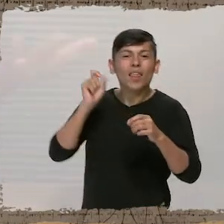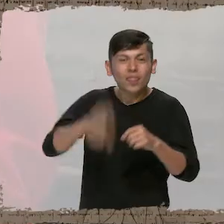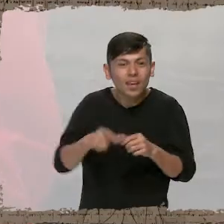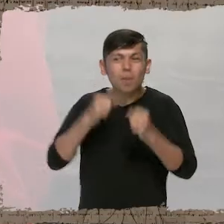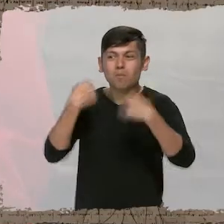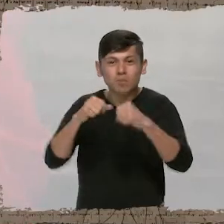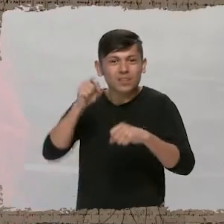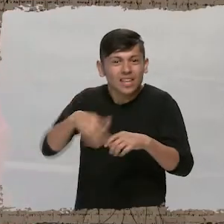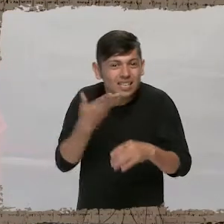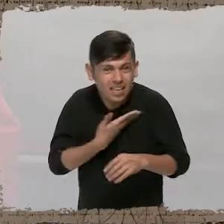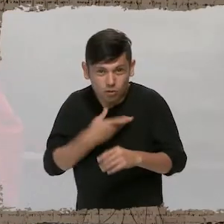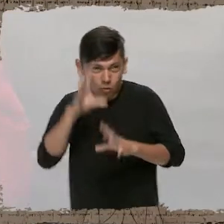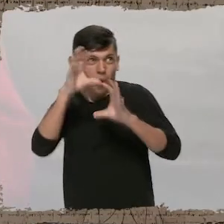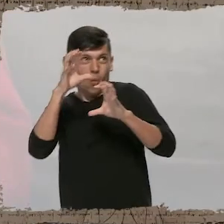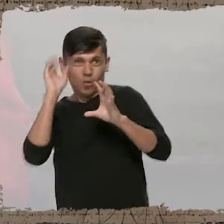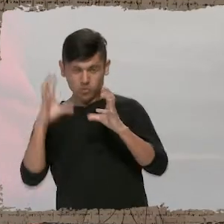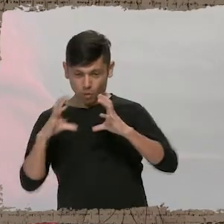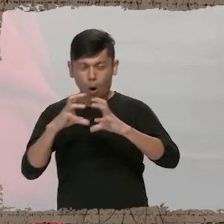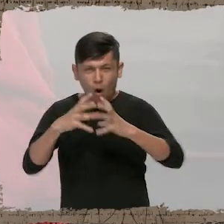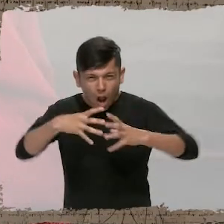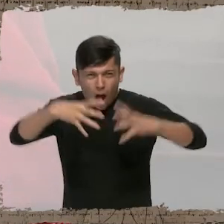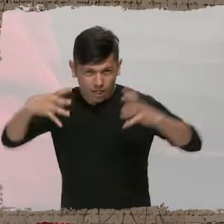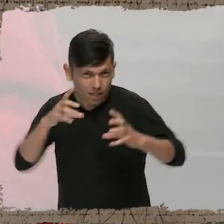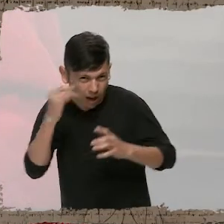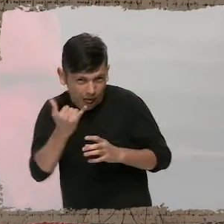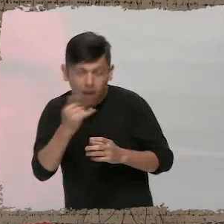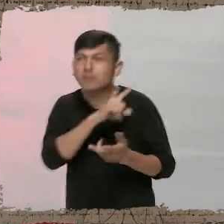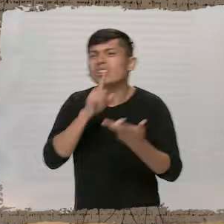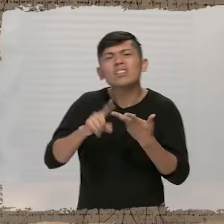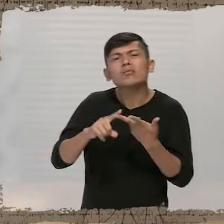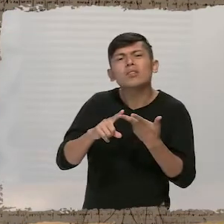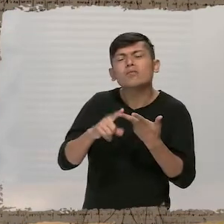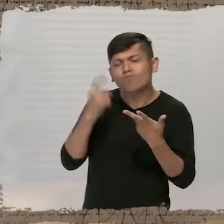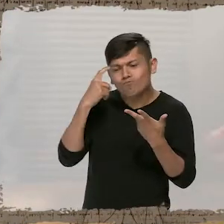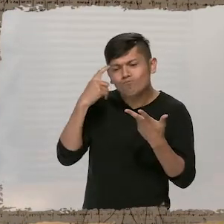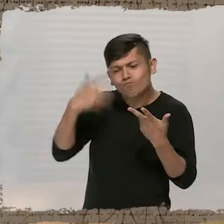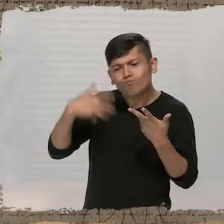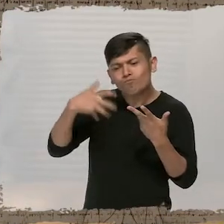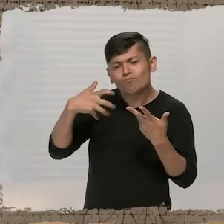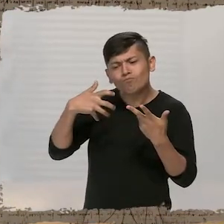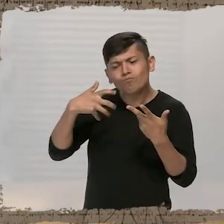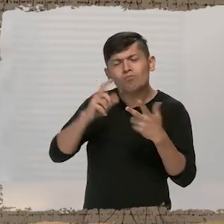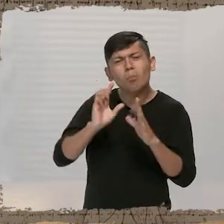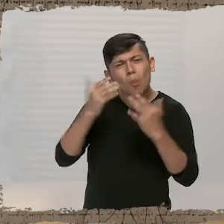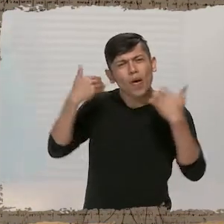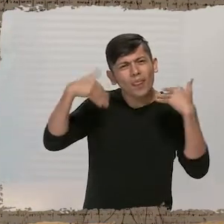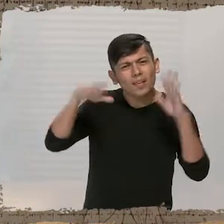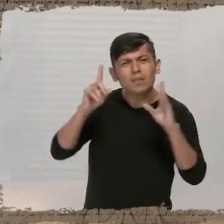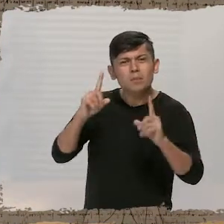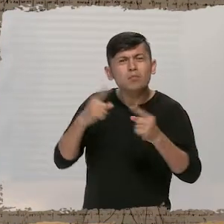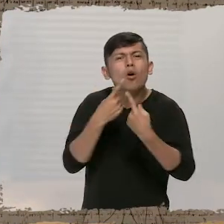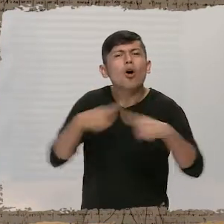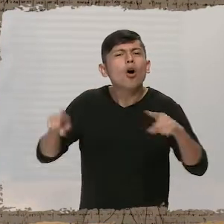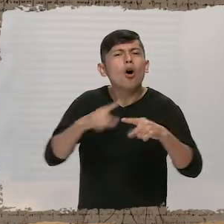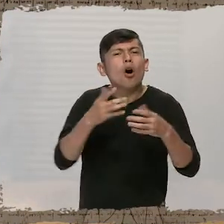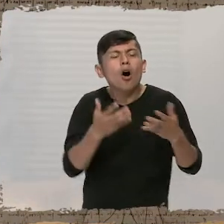santafesinos si yo me acuerdo que yo ya tengo esa pelota de trapo gigante que habíamos hecho y el tercero en tercer lugar elegiría el ya que nos